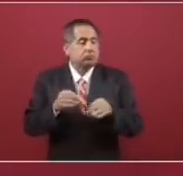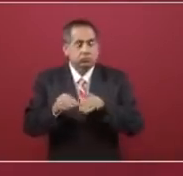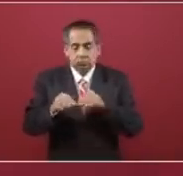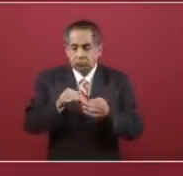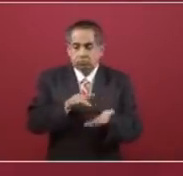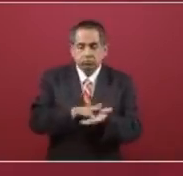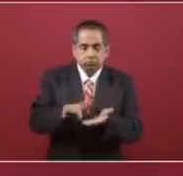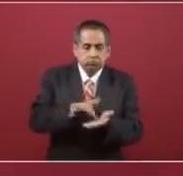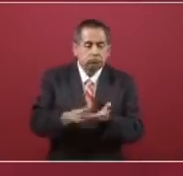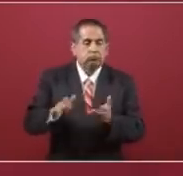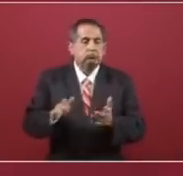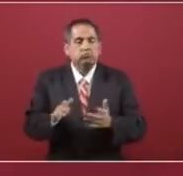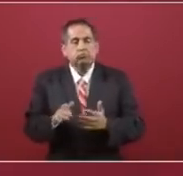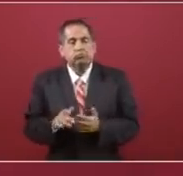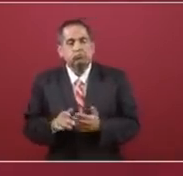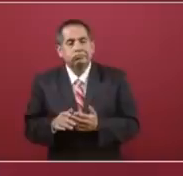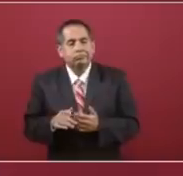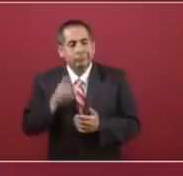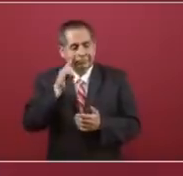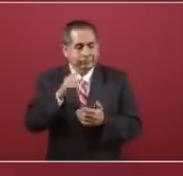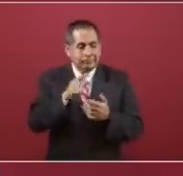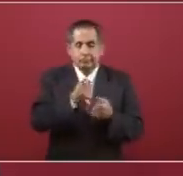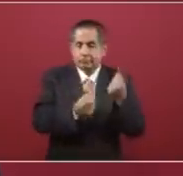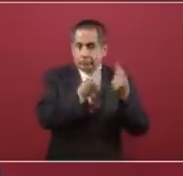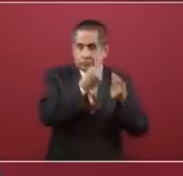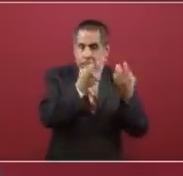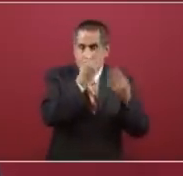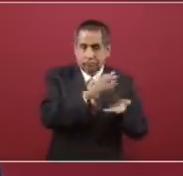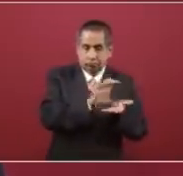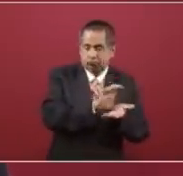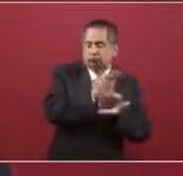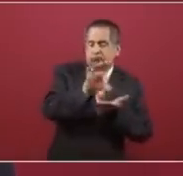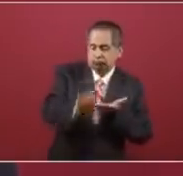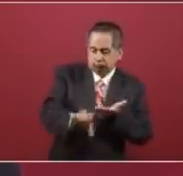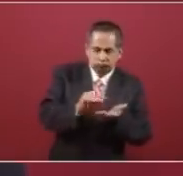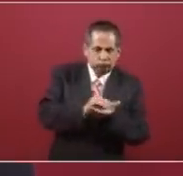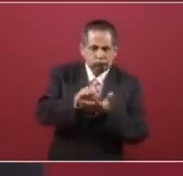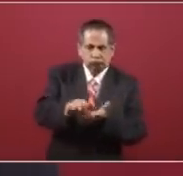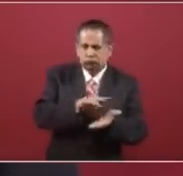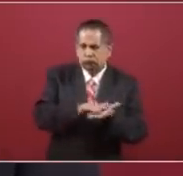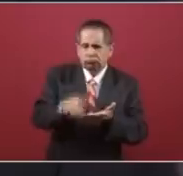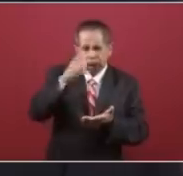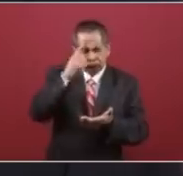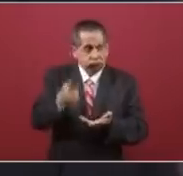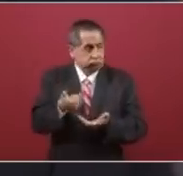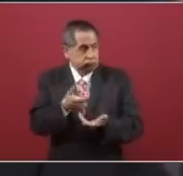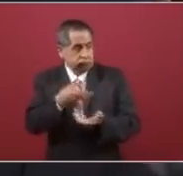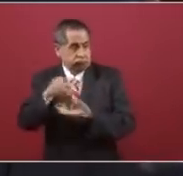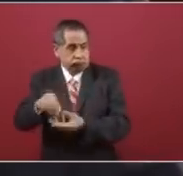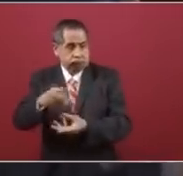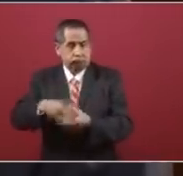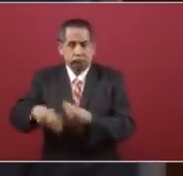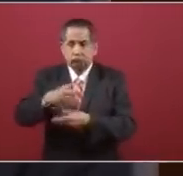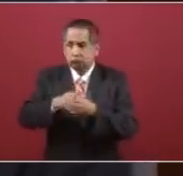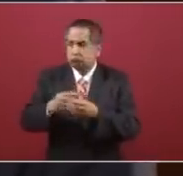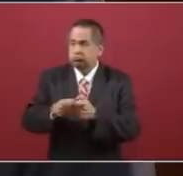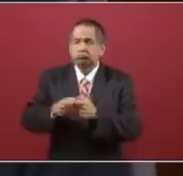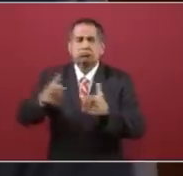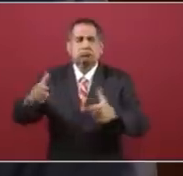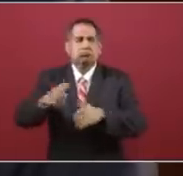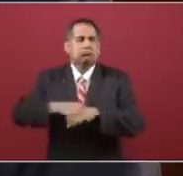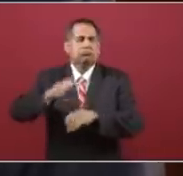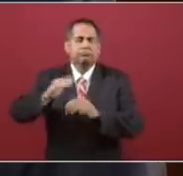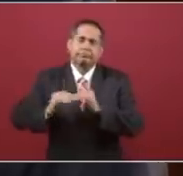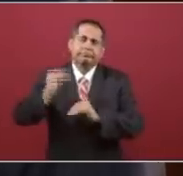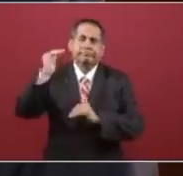apoyos de inversionistas para que nuestra economía pueda crecer en promedio,